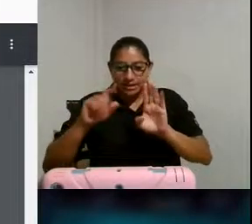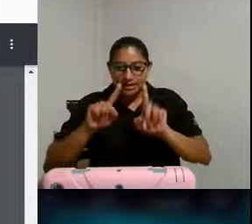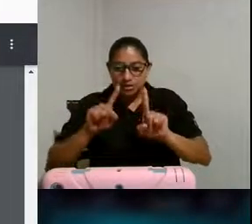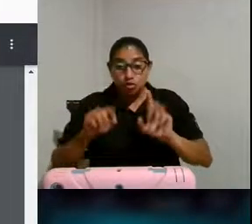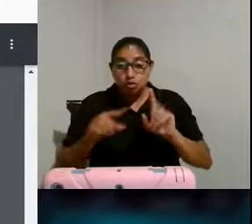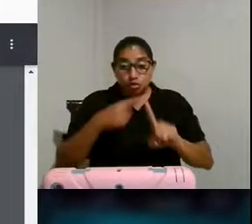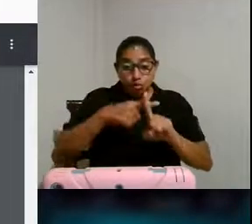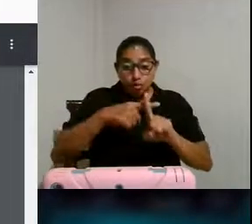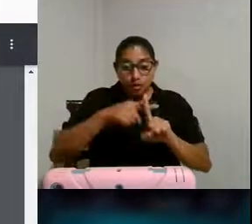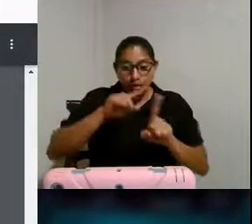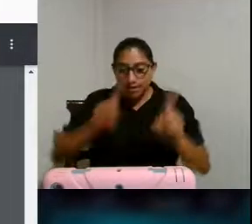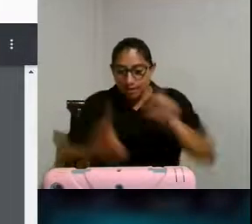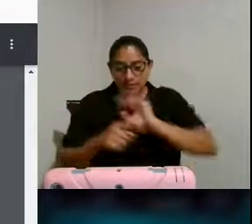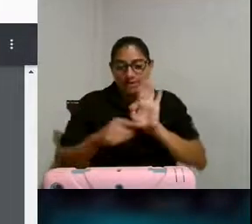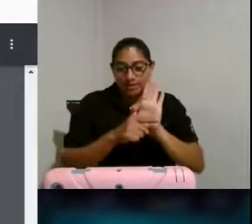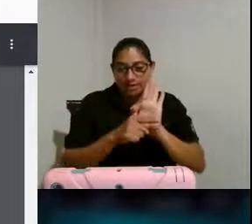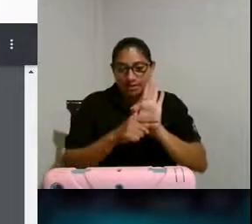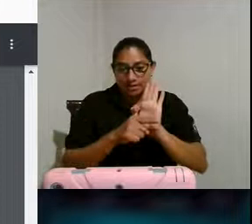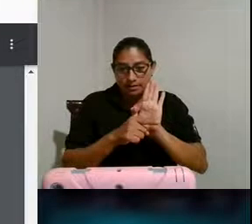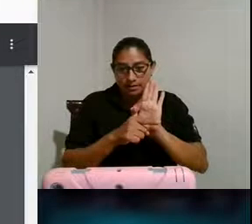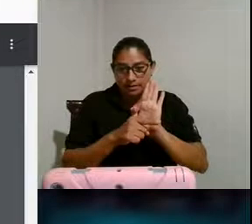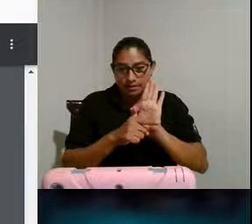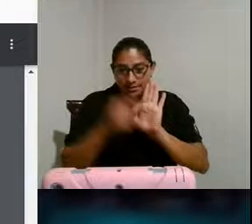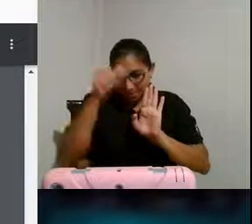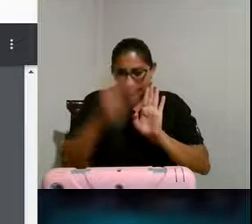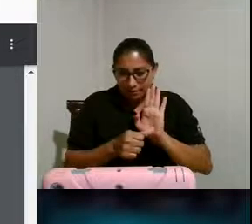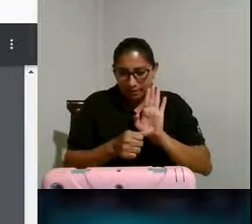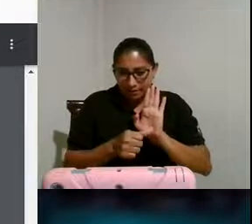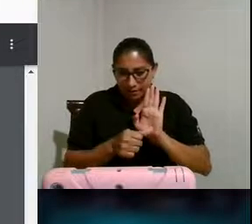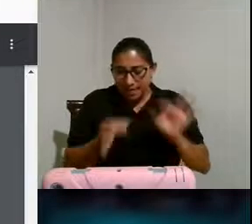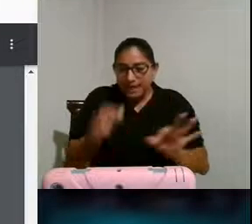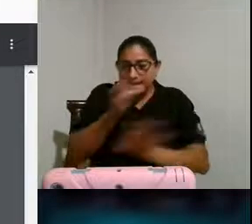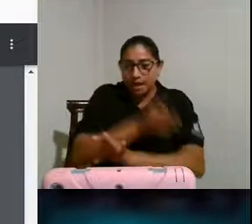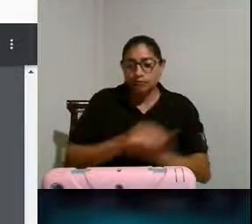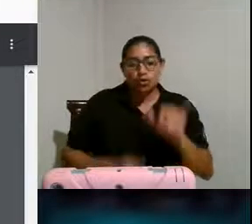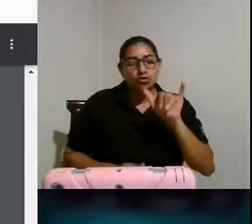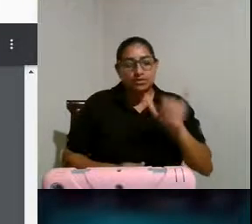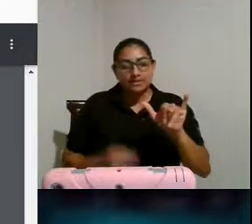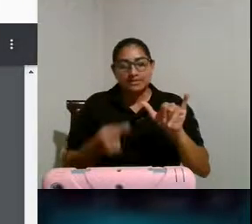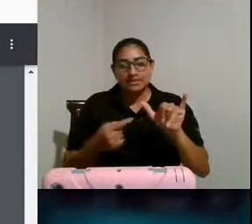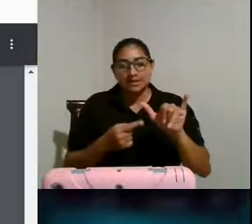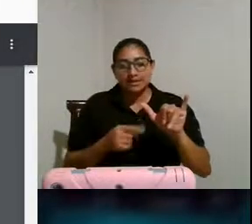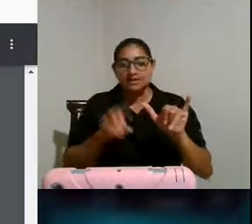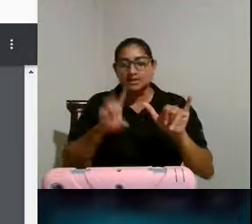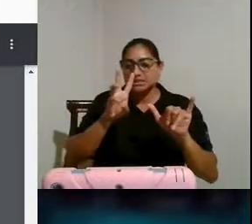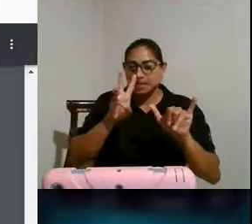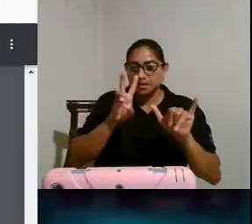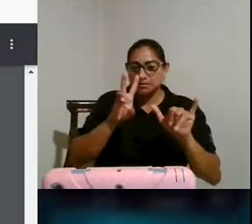acuerdo? Y sustituimos. ¿Qué sustituimos? En y sustituimos 6.